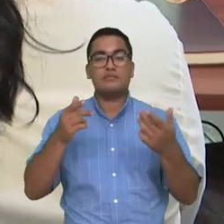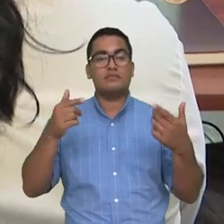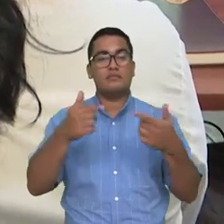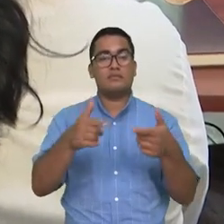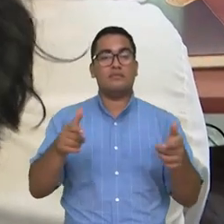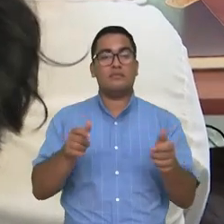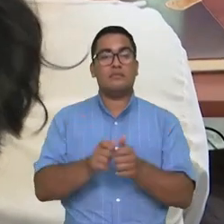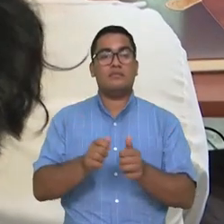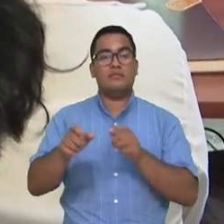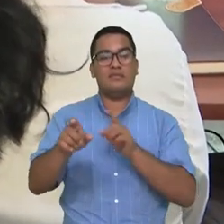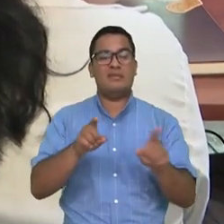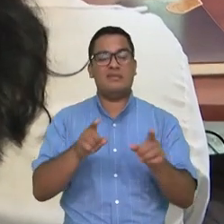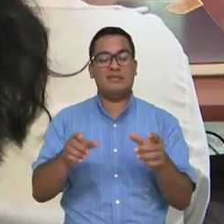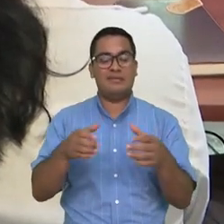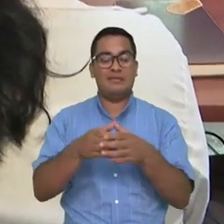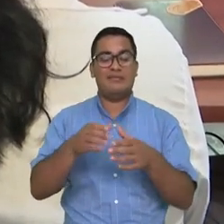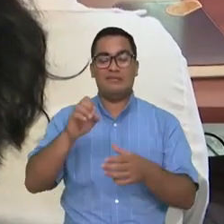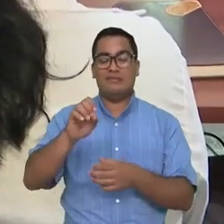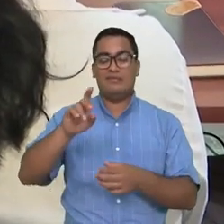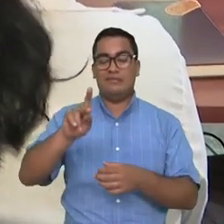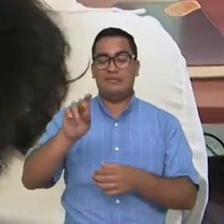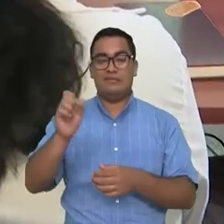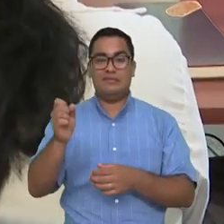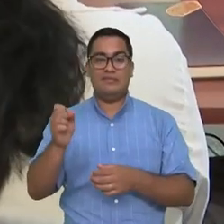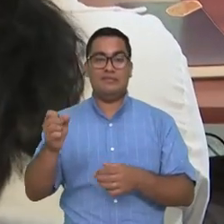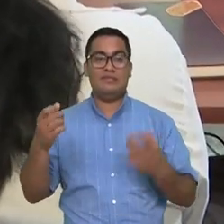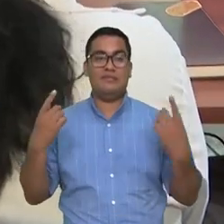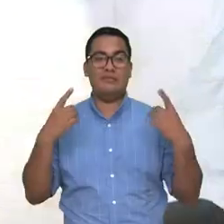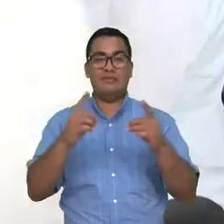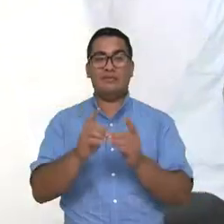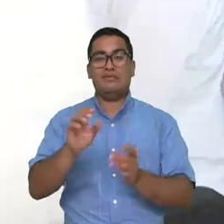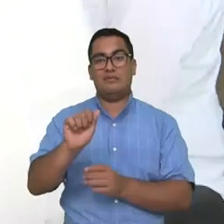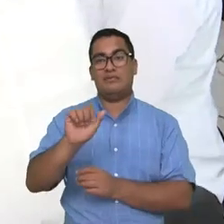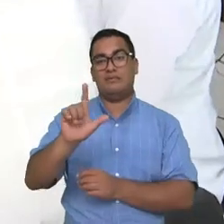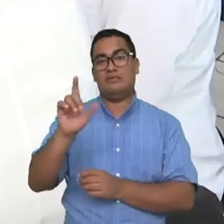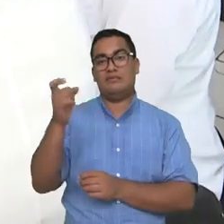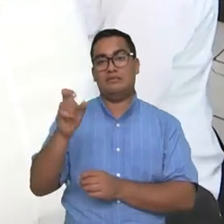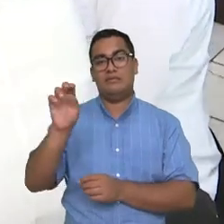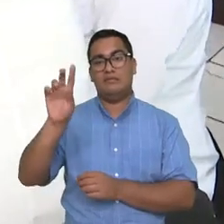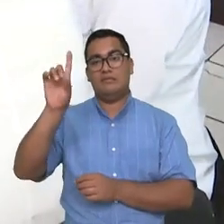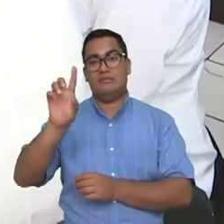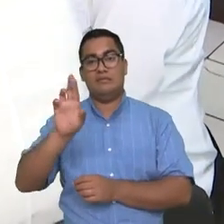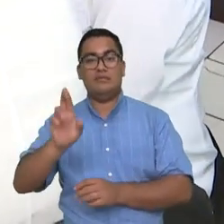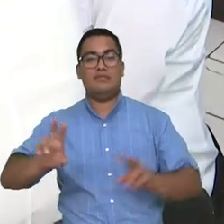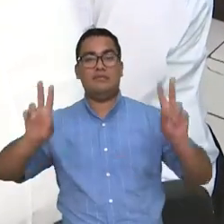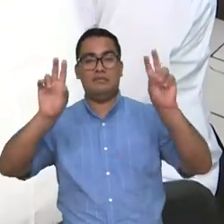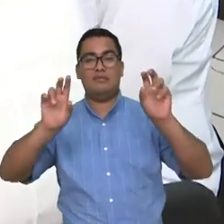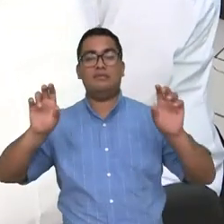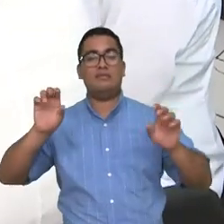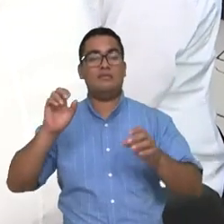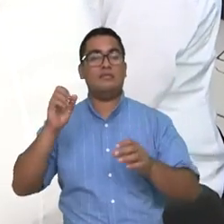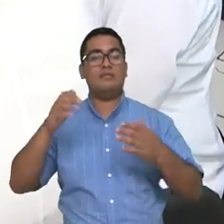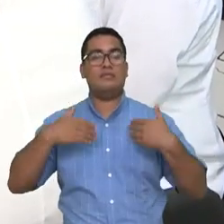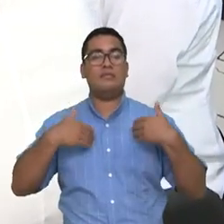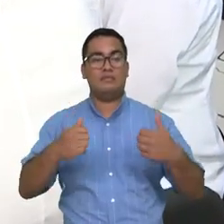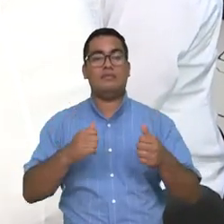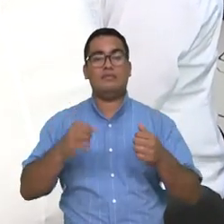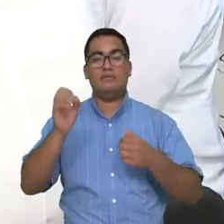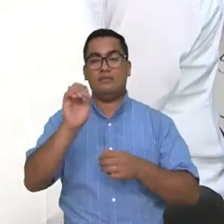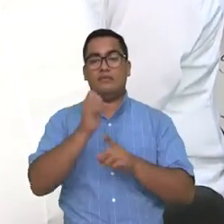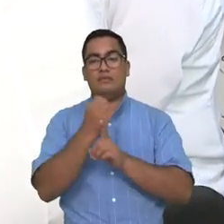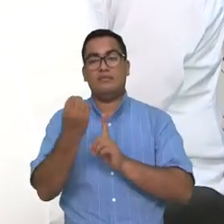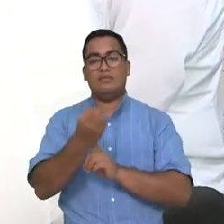de la OPS, encabezada por Alexander Florencio, asesor para el sistema de salud de la Organización Panamericana de la